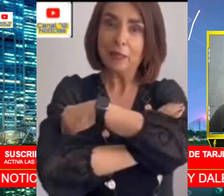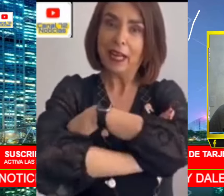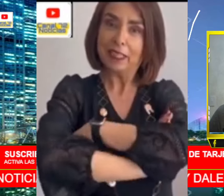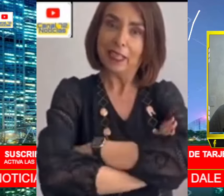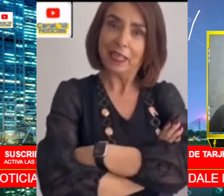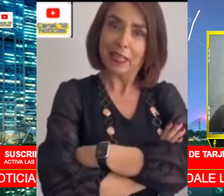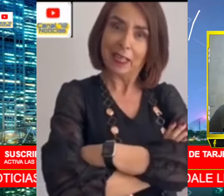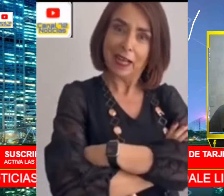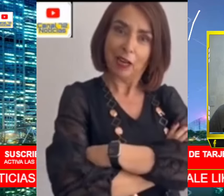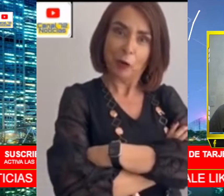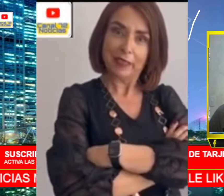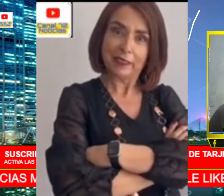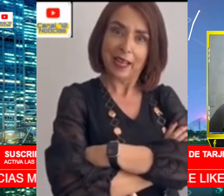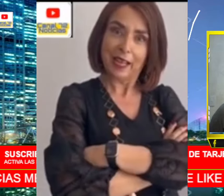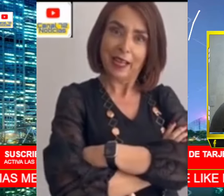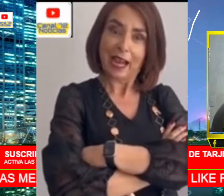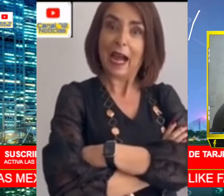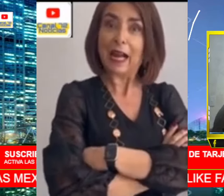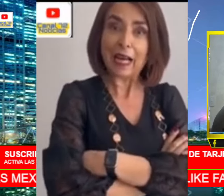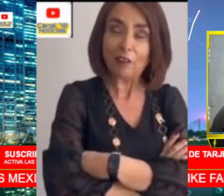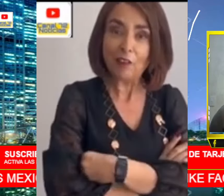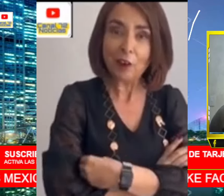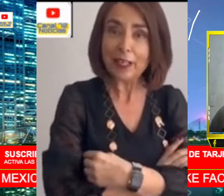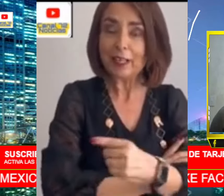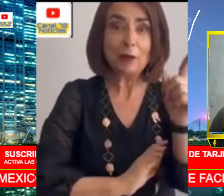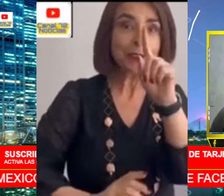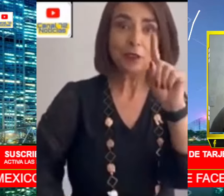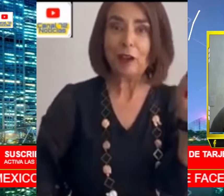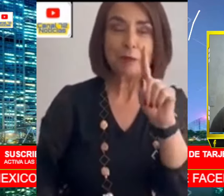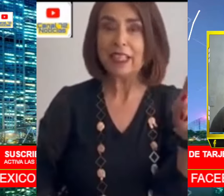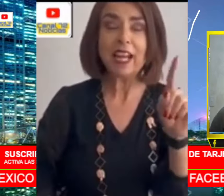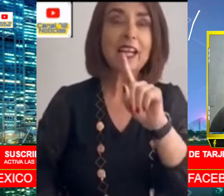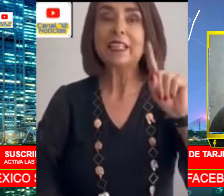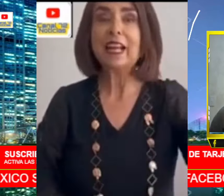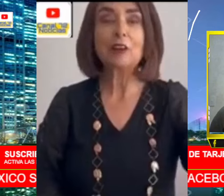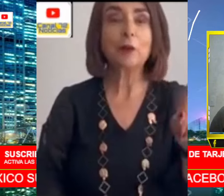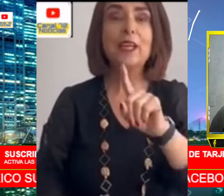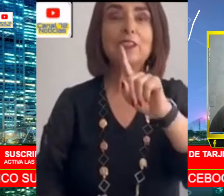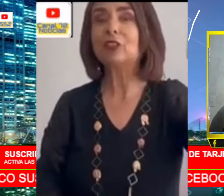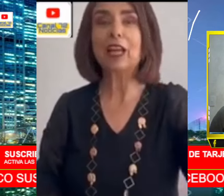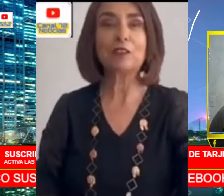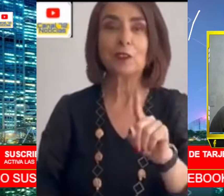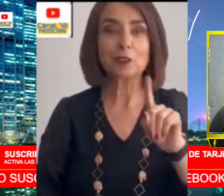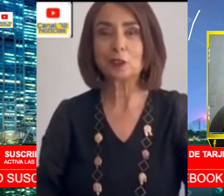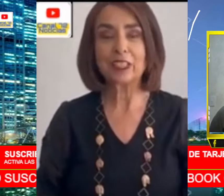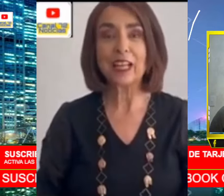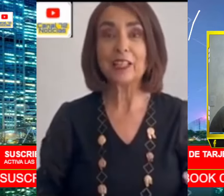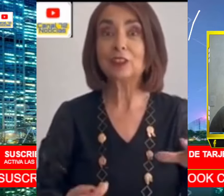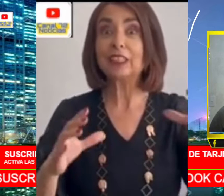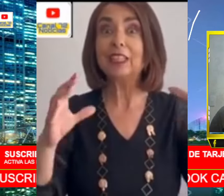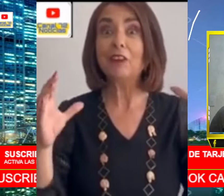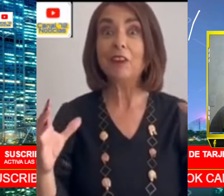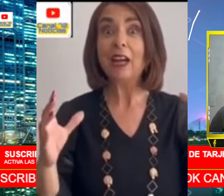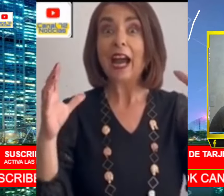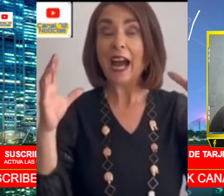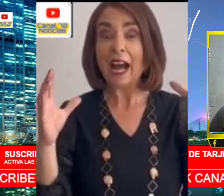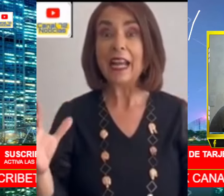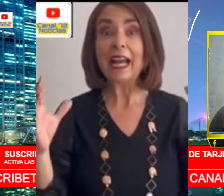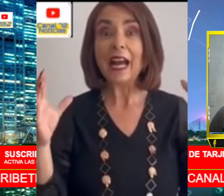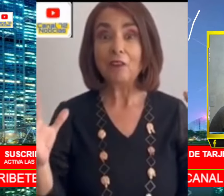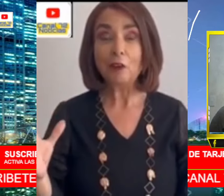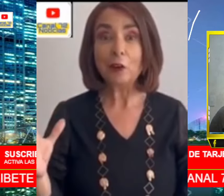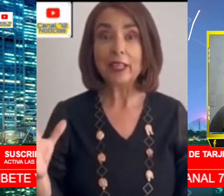falleció, adivina quién le queda la cuenta. A la Afore, no a su familia, ni al gobierno, ni al Fondo Solidario,